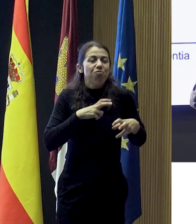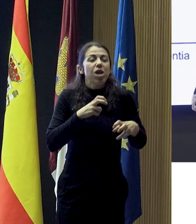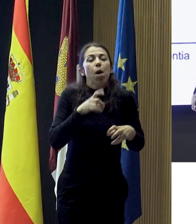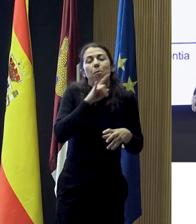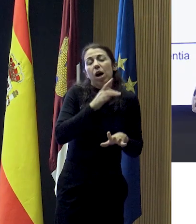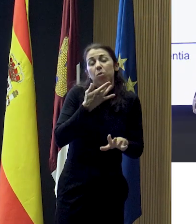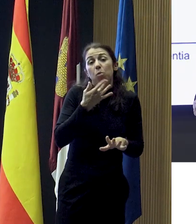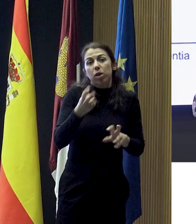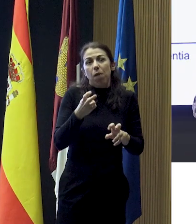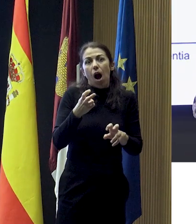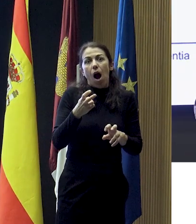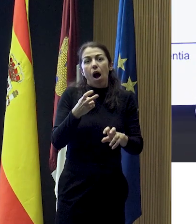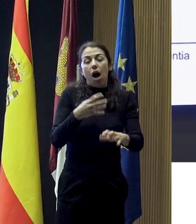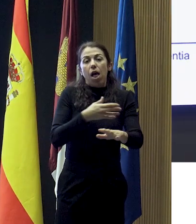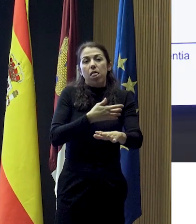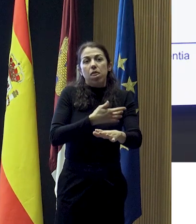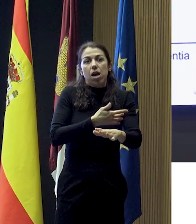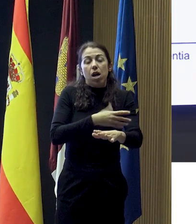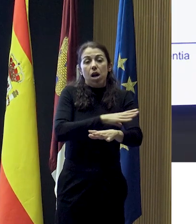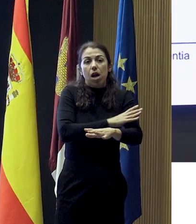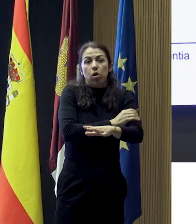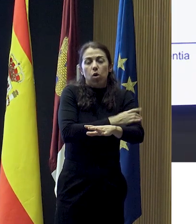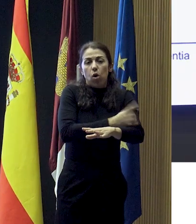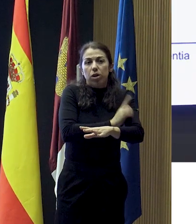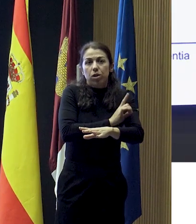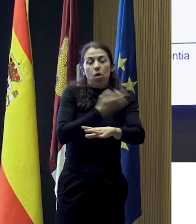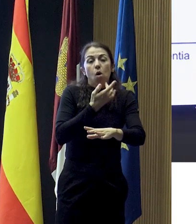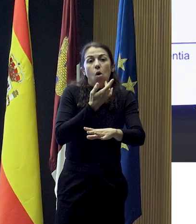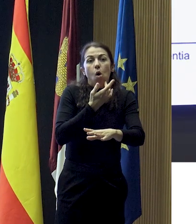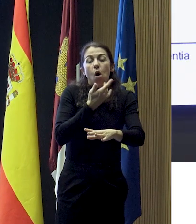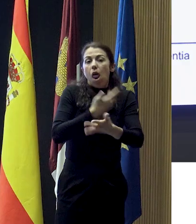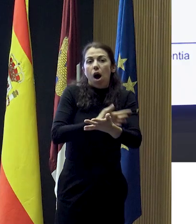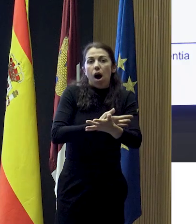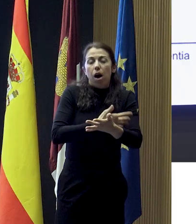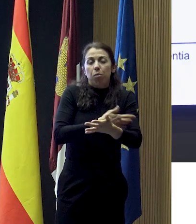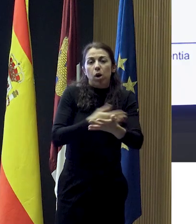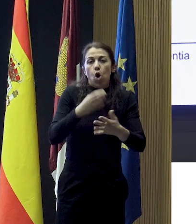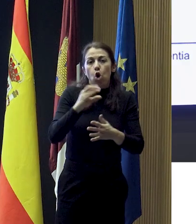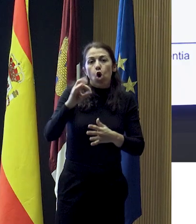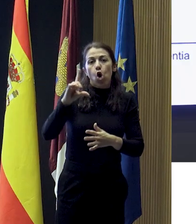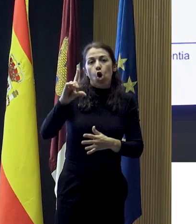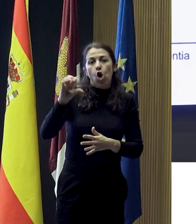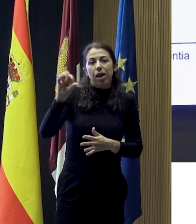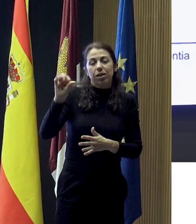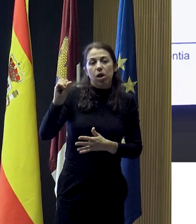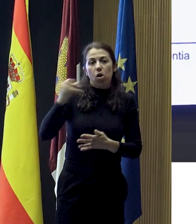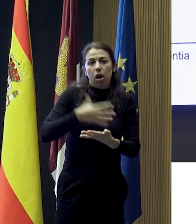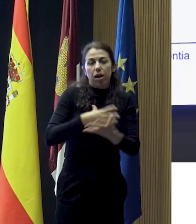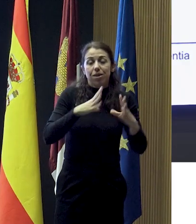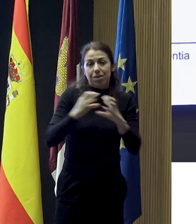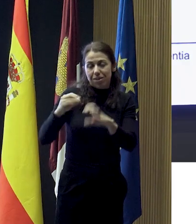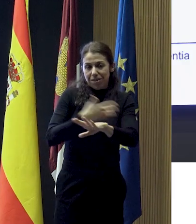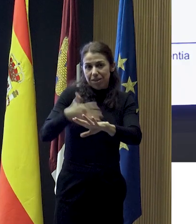nivel alto de colesterol y todo el mundo dice, cuidado, porque aquí las arterias van a sufrir. Pues si tenemos mucho beta-amiloide y mucha